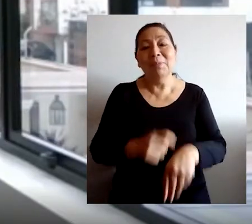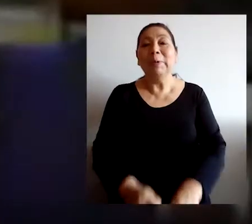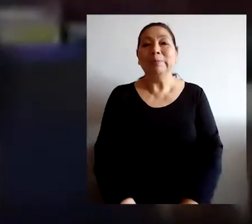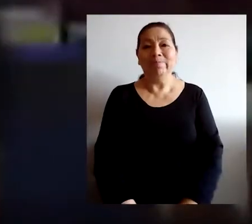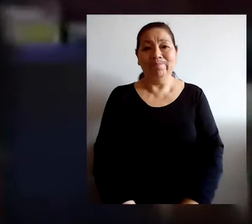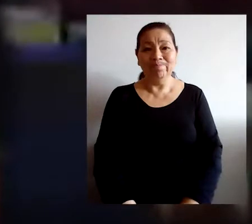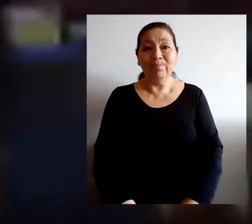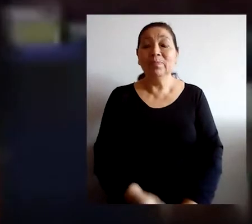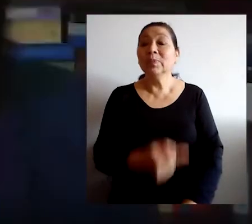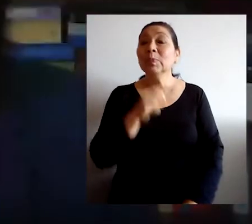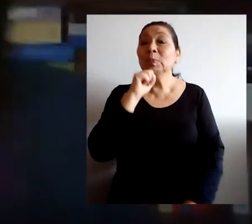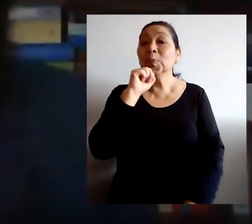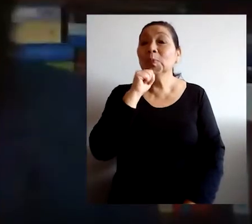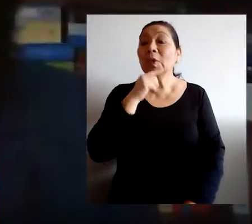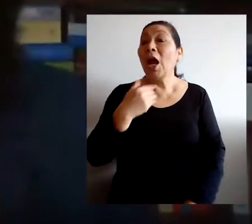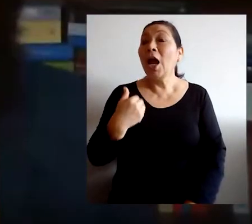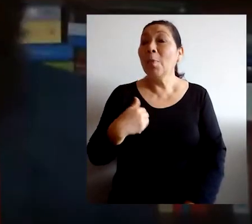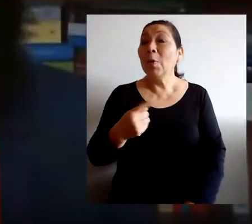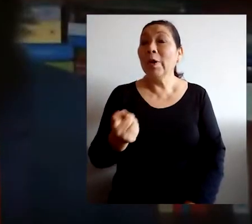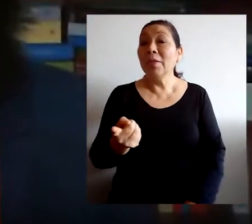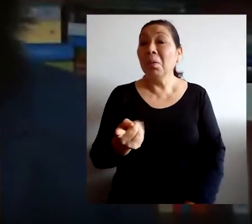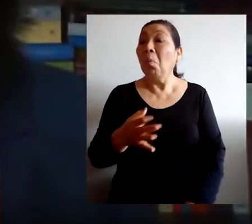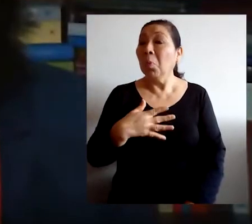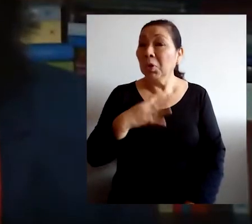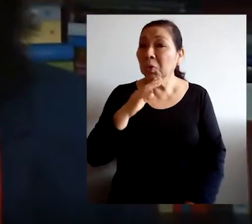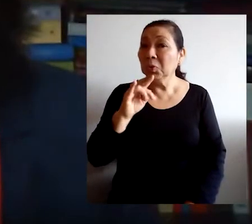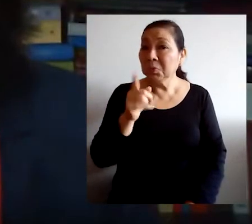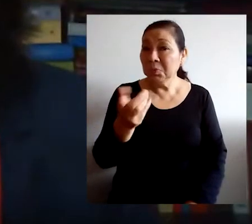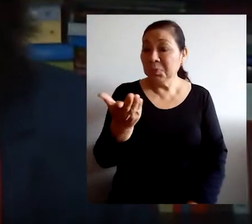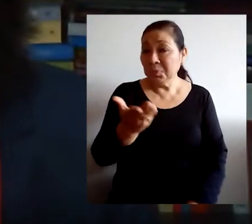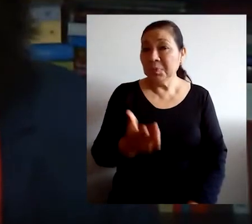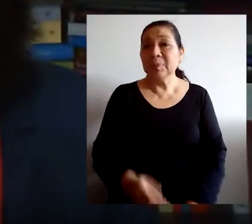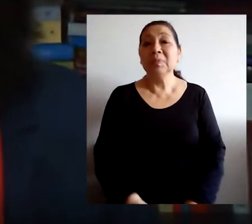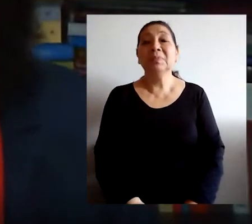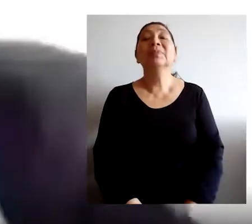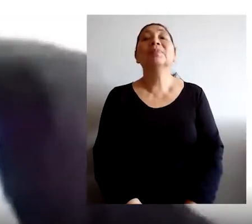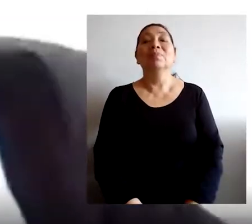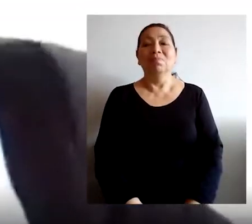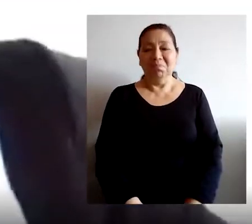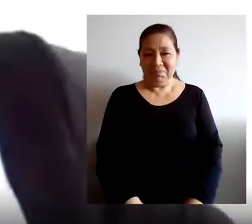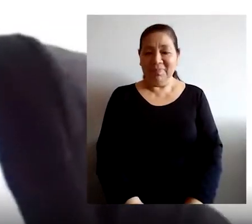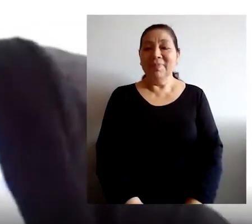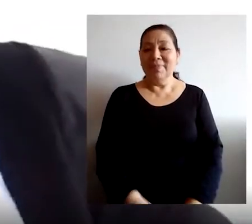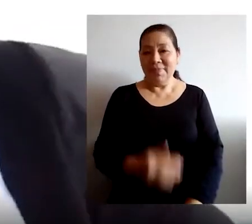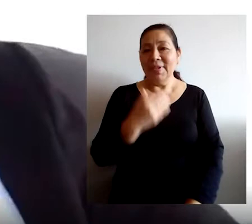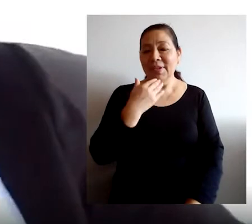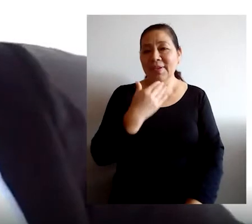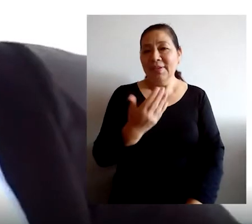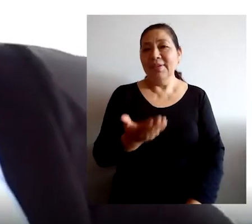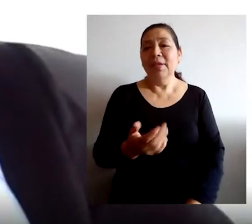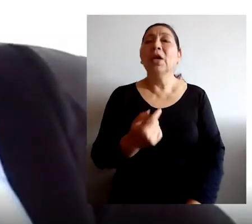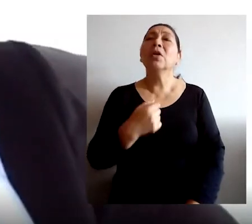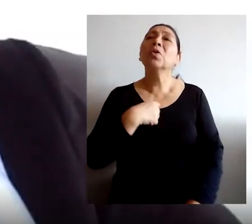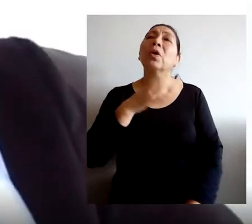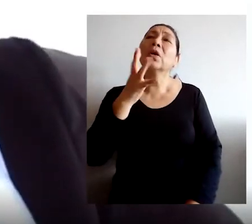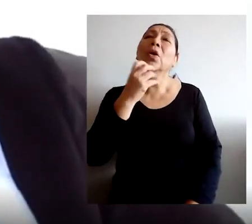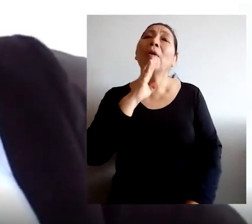Muy bien. Abogada de la parte demandada, ¿puede hacer la réplica? Sí, muchas gracias, doctora.